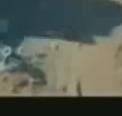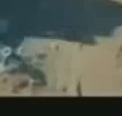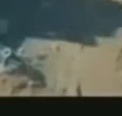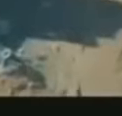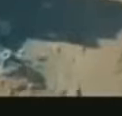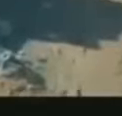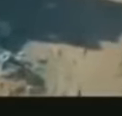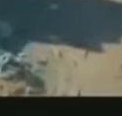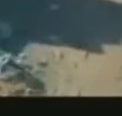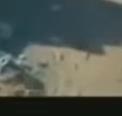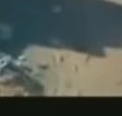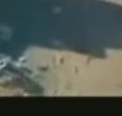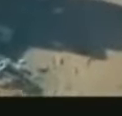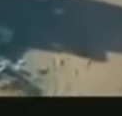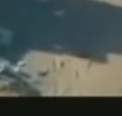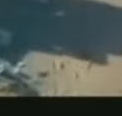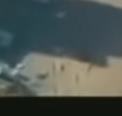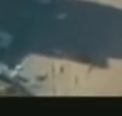sentirían adentro.